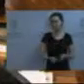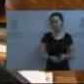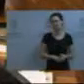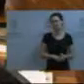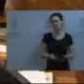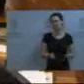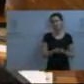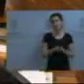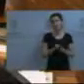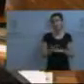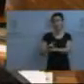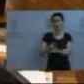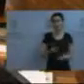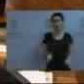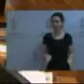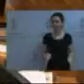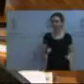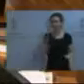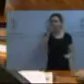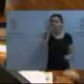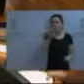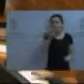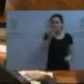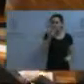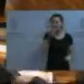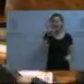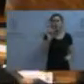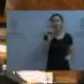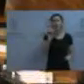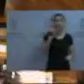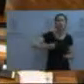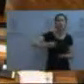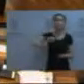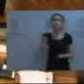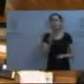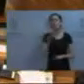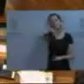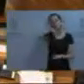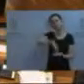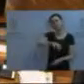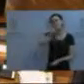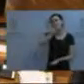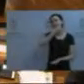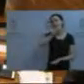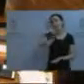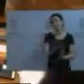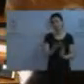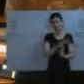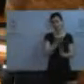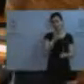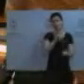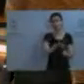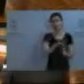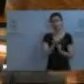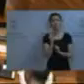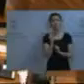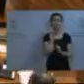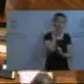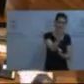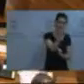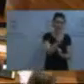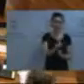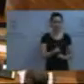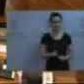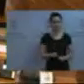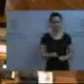una indicación como esta. Les guste o les disguste la intervención de quien está en el uso de la palabra. Antes les sucedía a ustedes con una intervención en